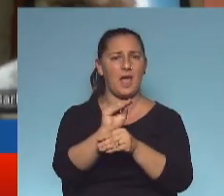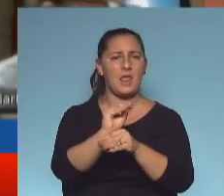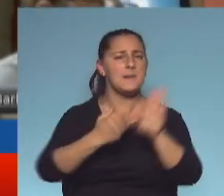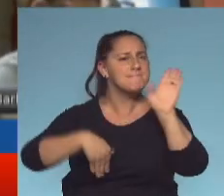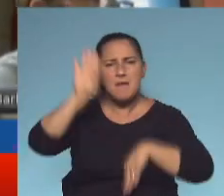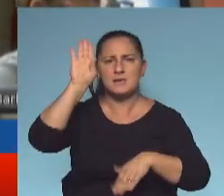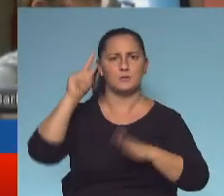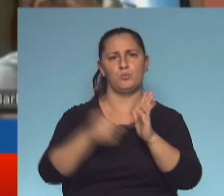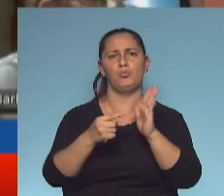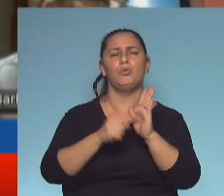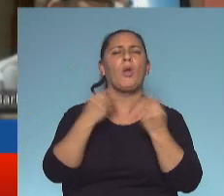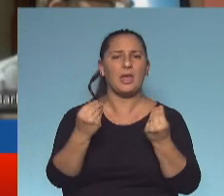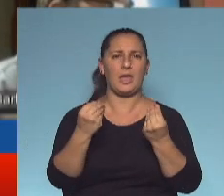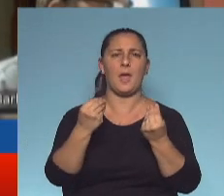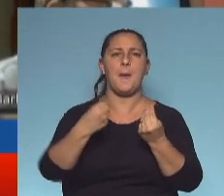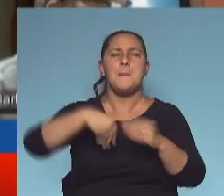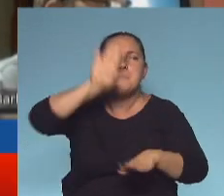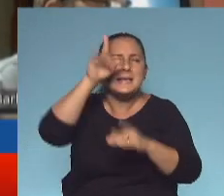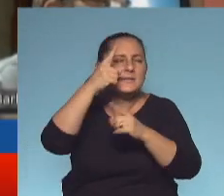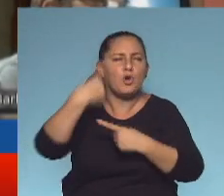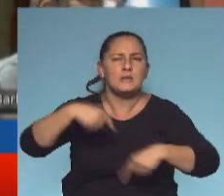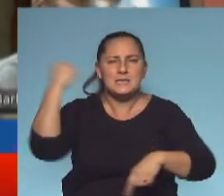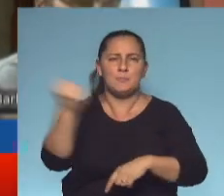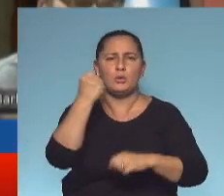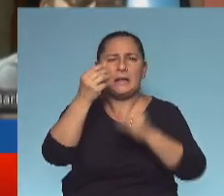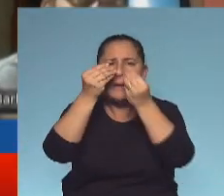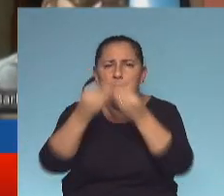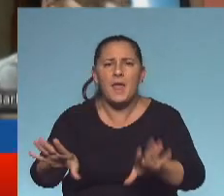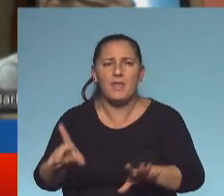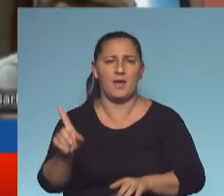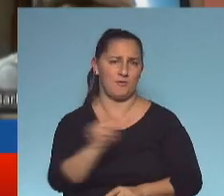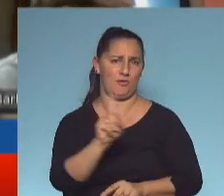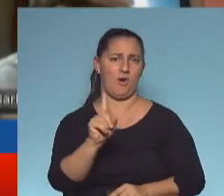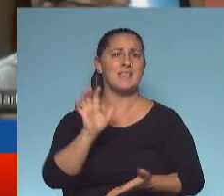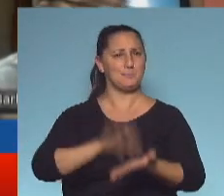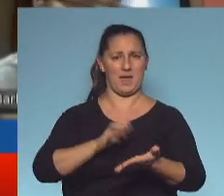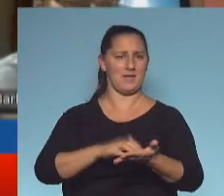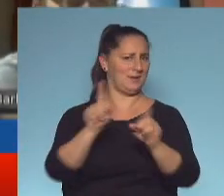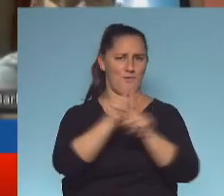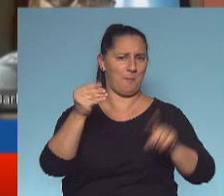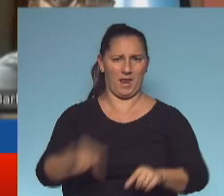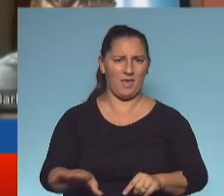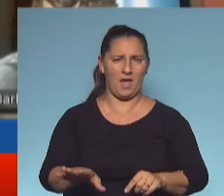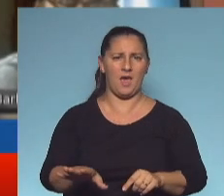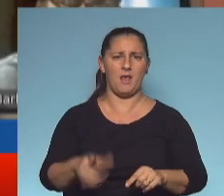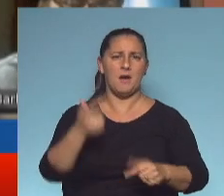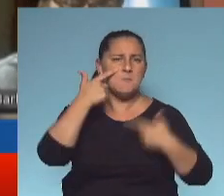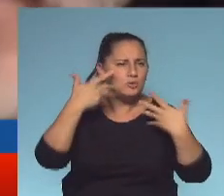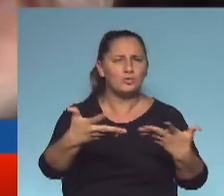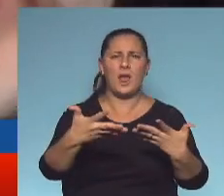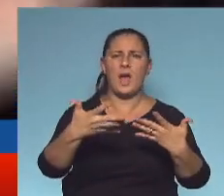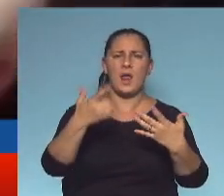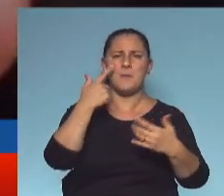todo en no perder lo más importante, que es la esperanza, en poder poner en práctica